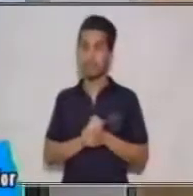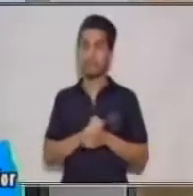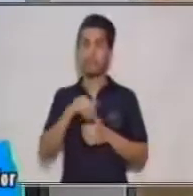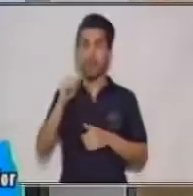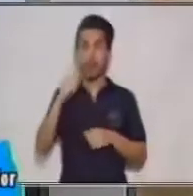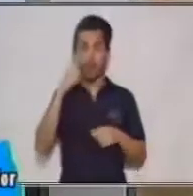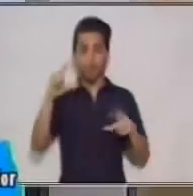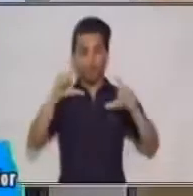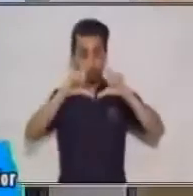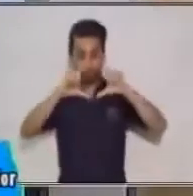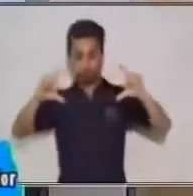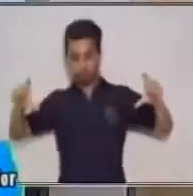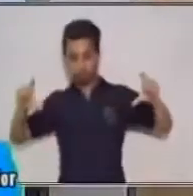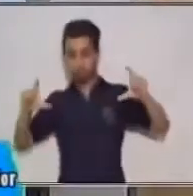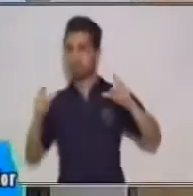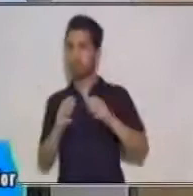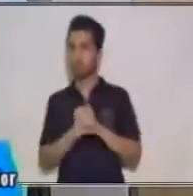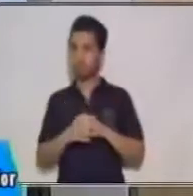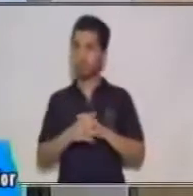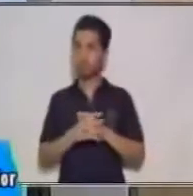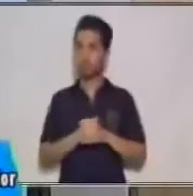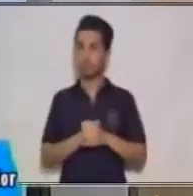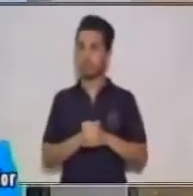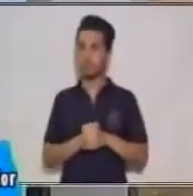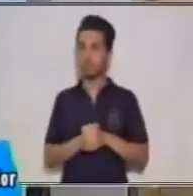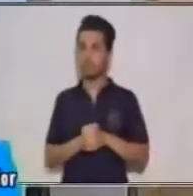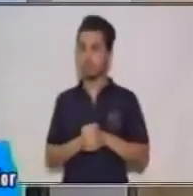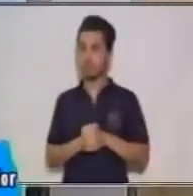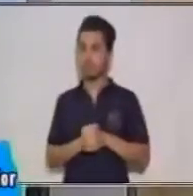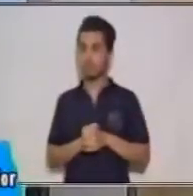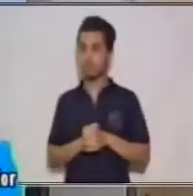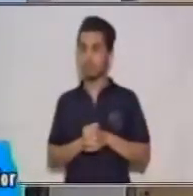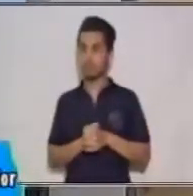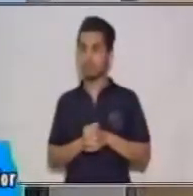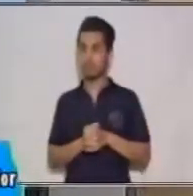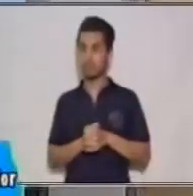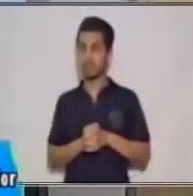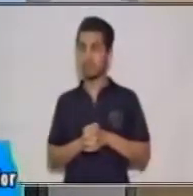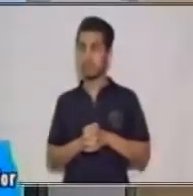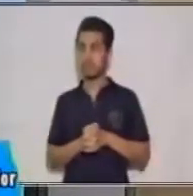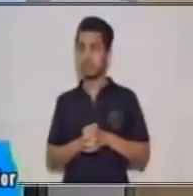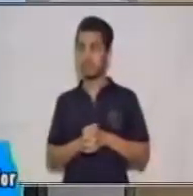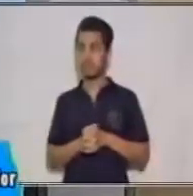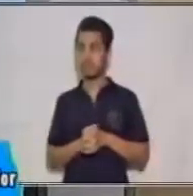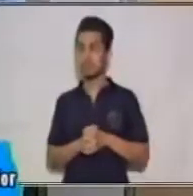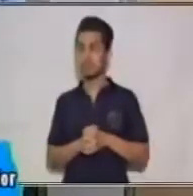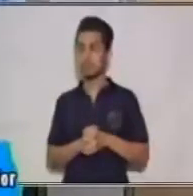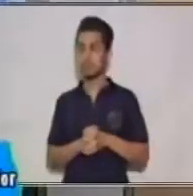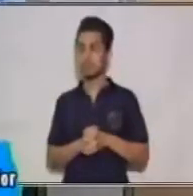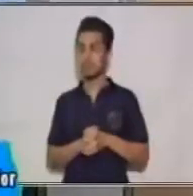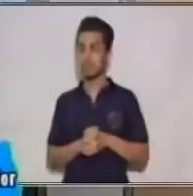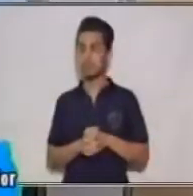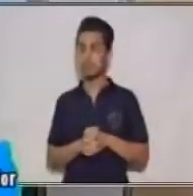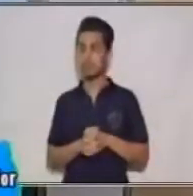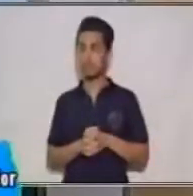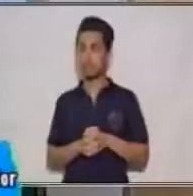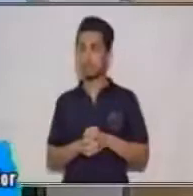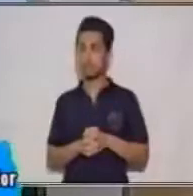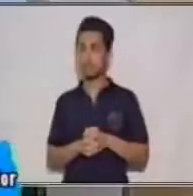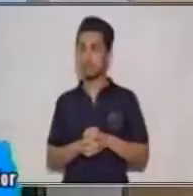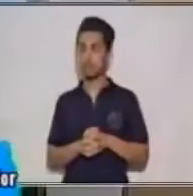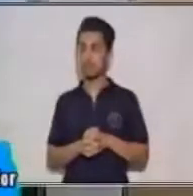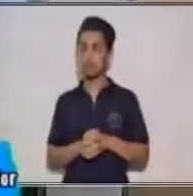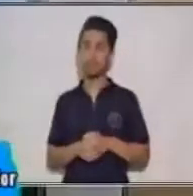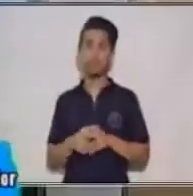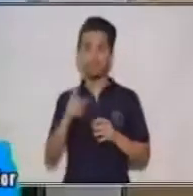recta. Y con esto voy a ir terminando la clase. Veamos, acá dice es lo mismo que